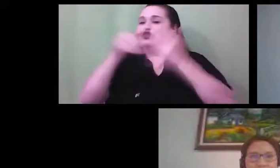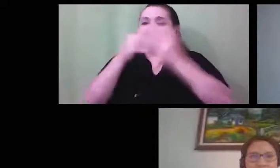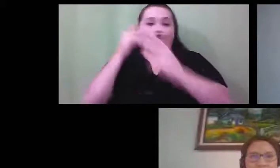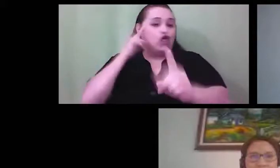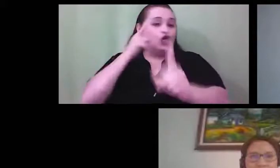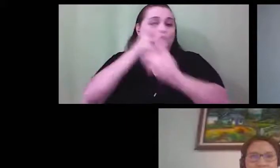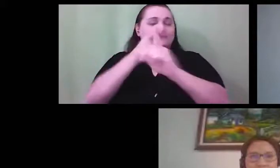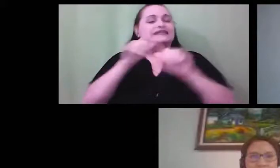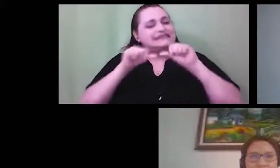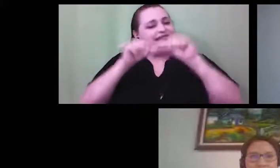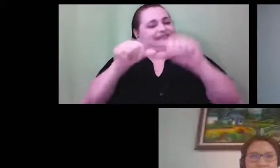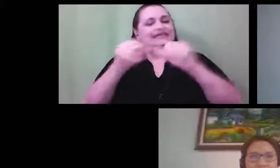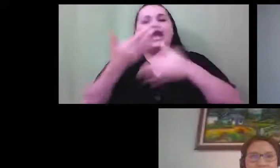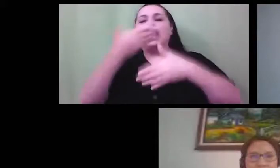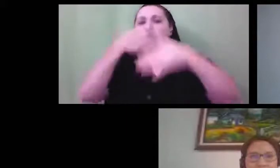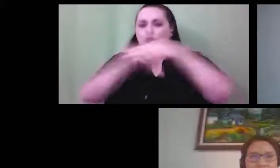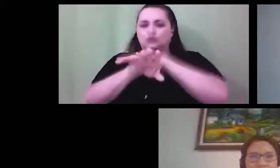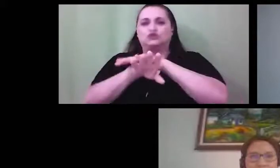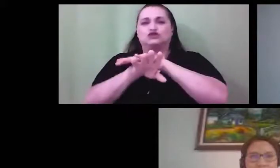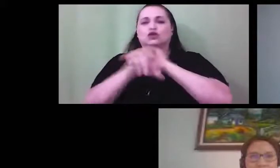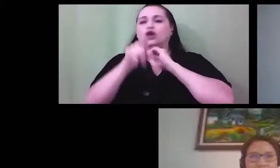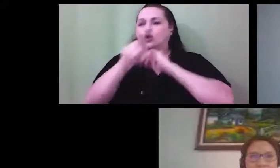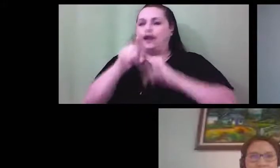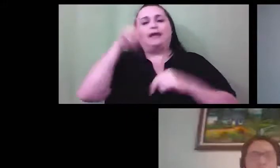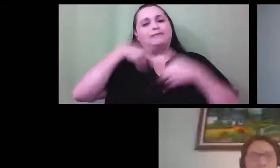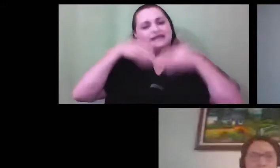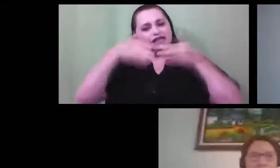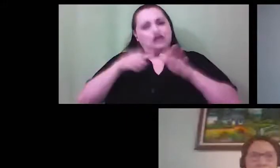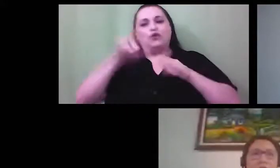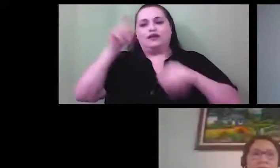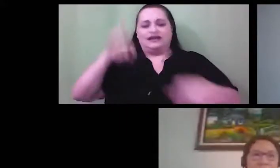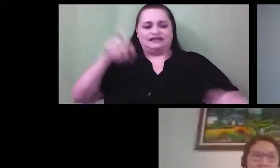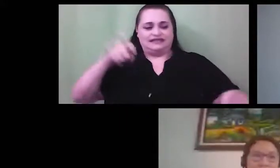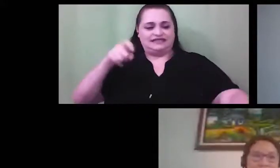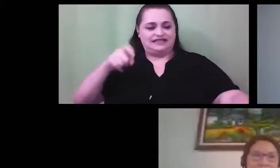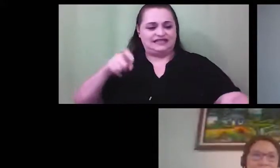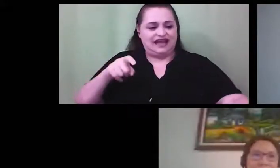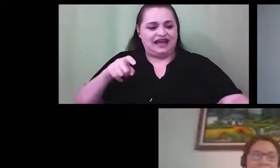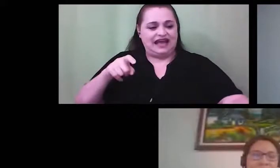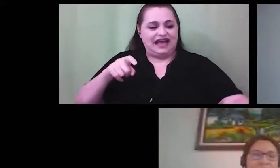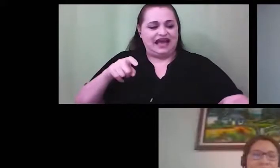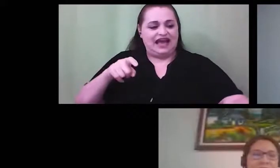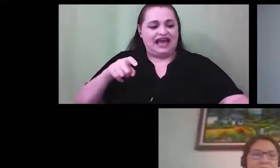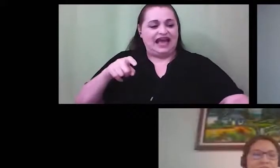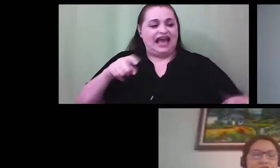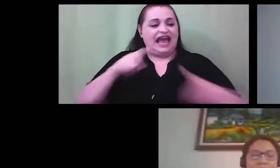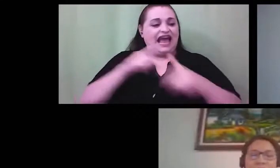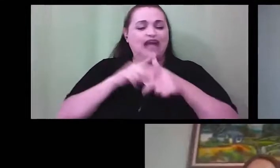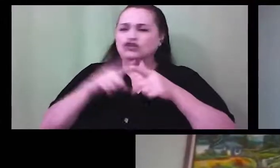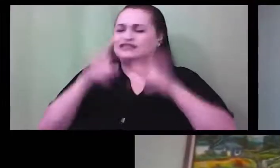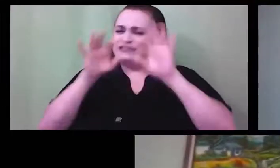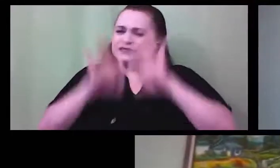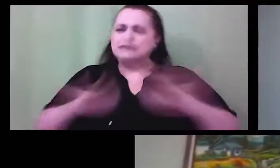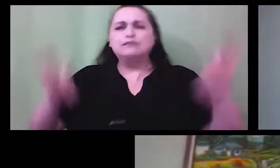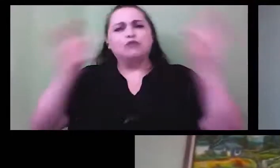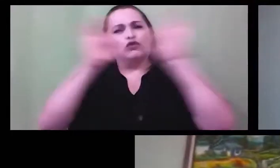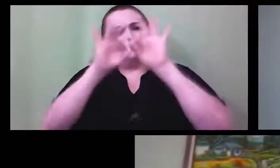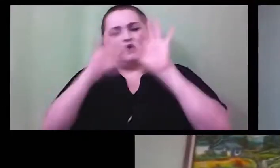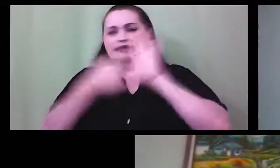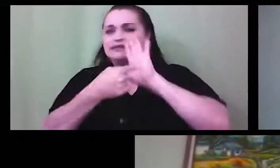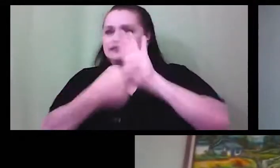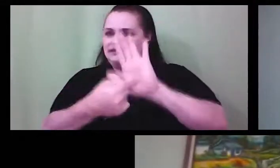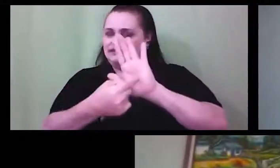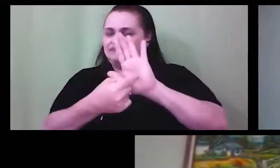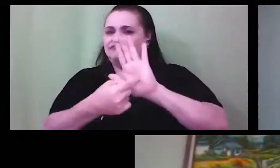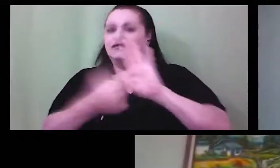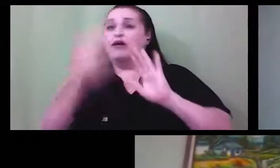siga dando una inclusión y lo que él necesita. Entonces, yo pienso que sí es muy importante sentar esos precedentes. ¿Por qué?